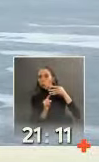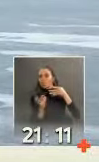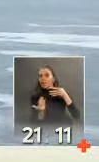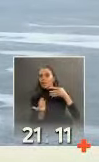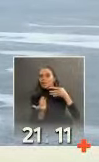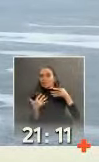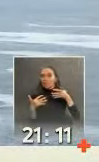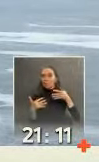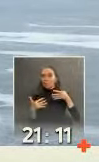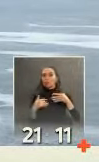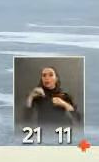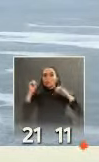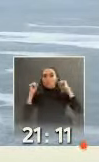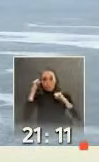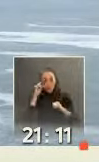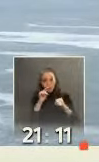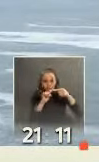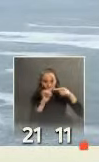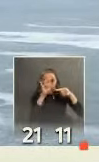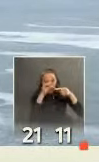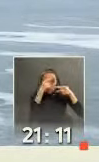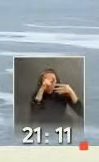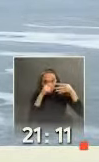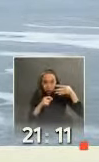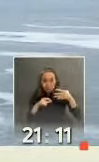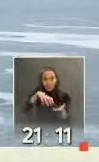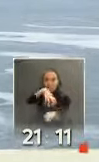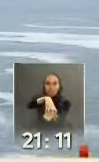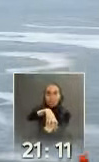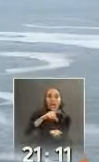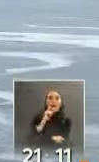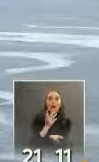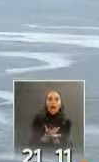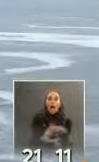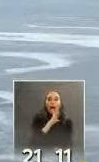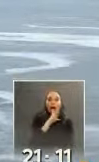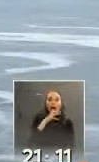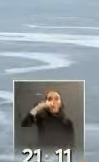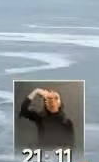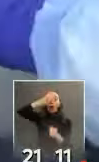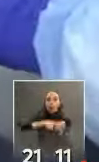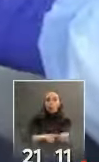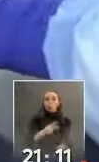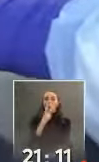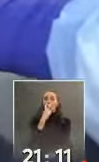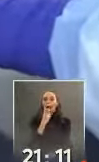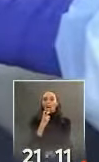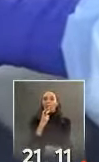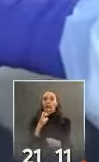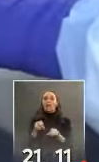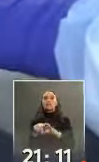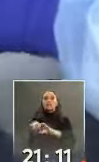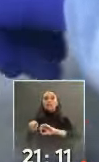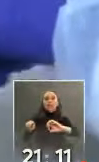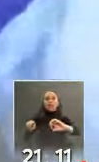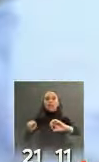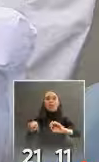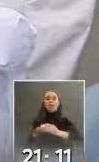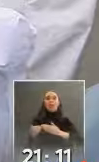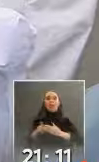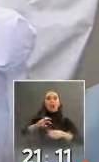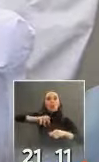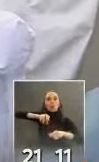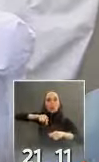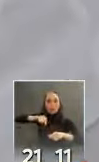poner nuestra planta aquí, incluyendo suministros de servicios, por ejemplo, el de agua, electricidad, gas natural. Aunque, según dicen, lo que